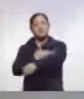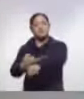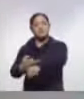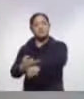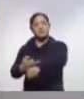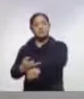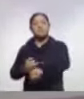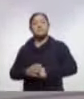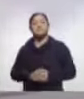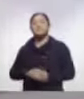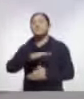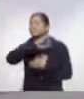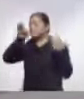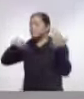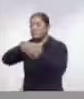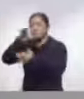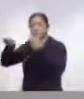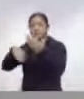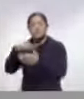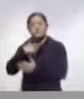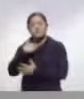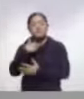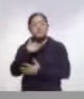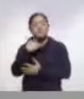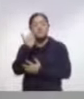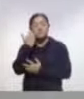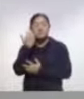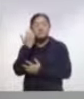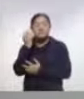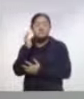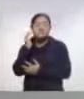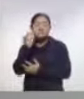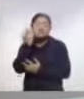todos los niños que están aquí, yo espero que tengan una familia